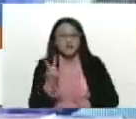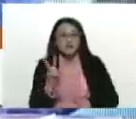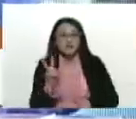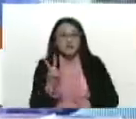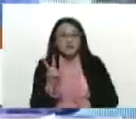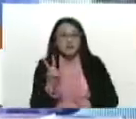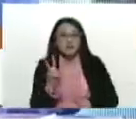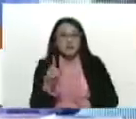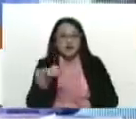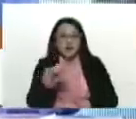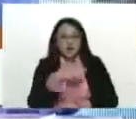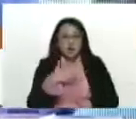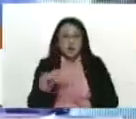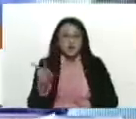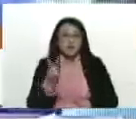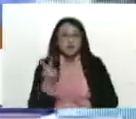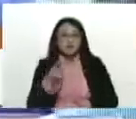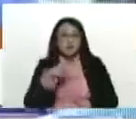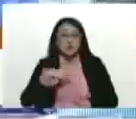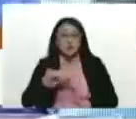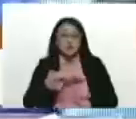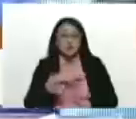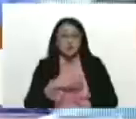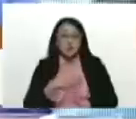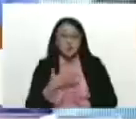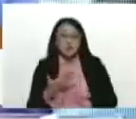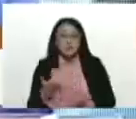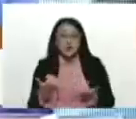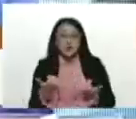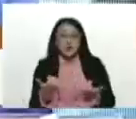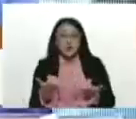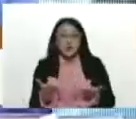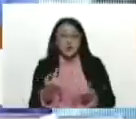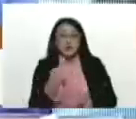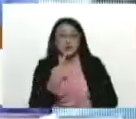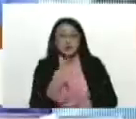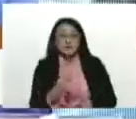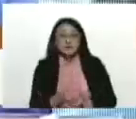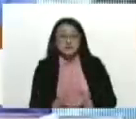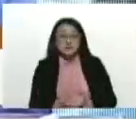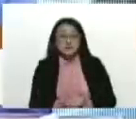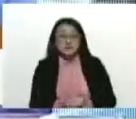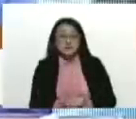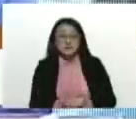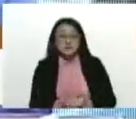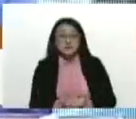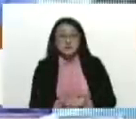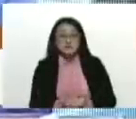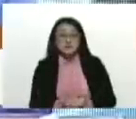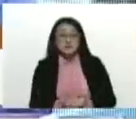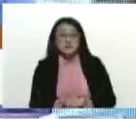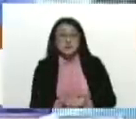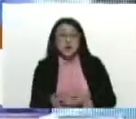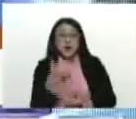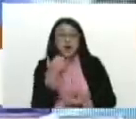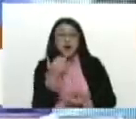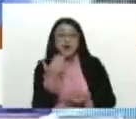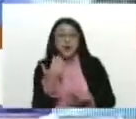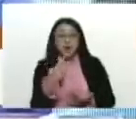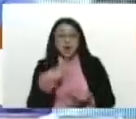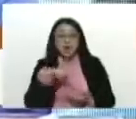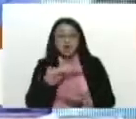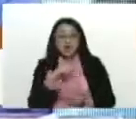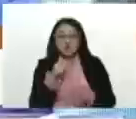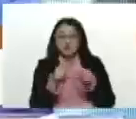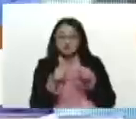eso es lo que querían en Venezuela nosotros podemos hoy decir que si algo nos ha mantenido de pie